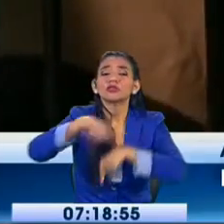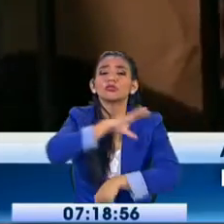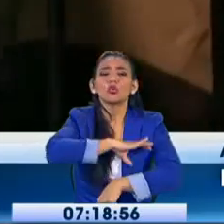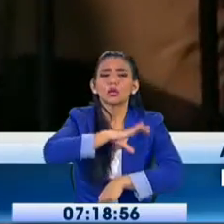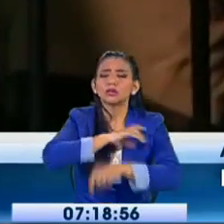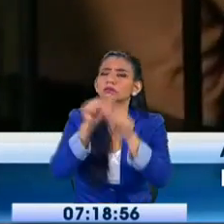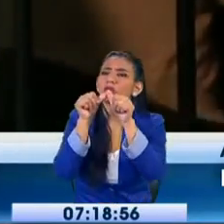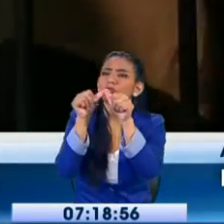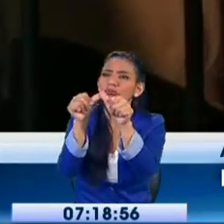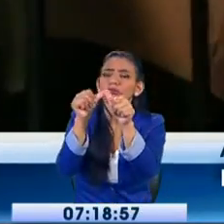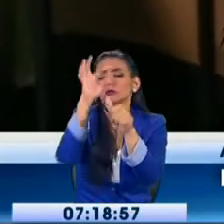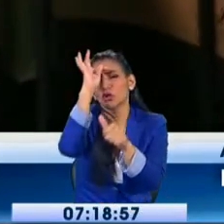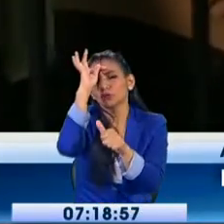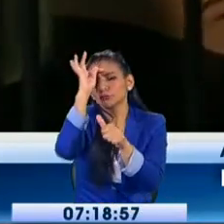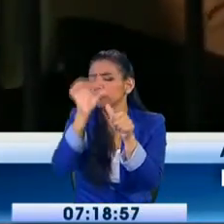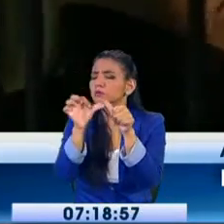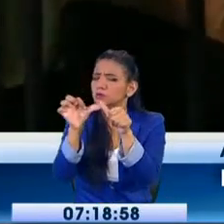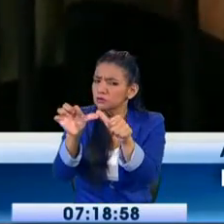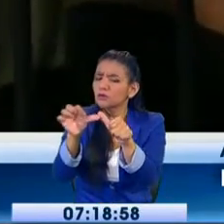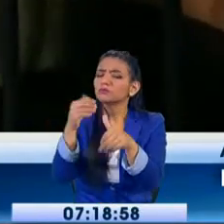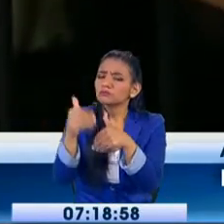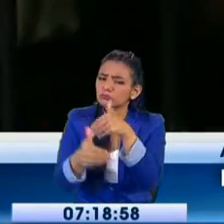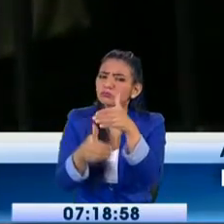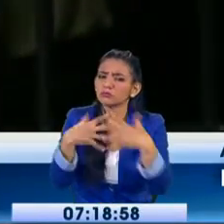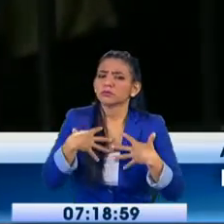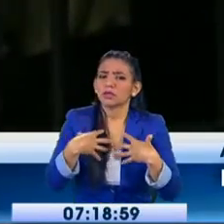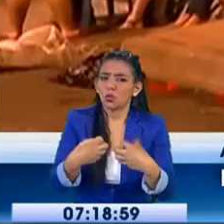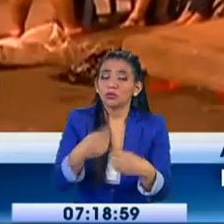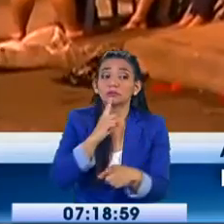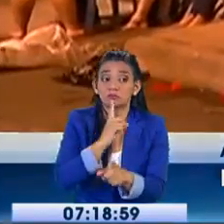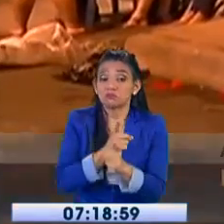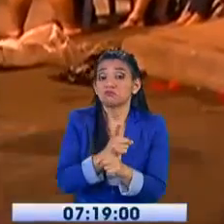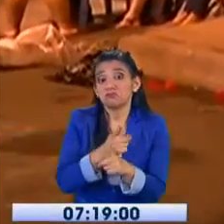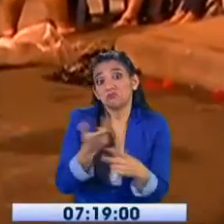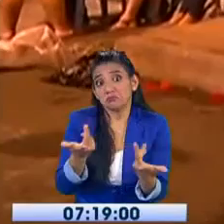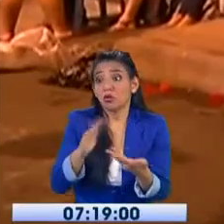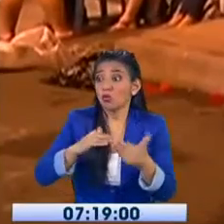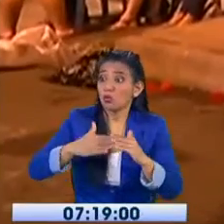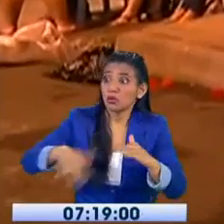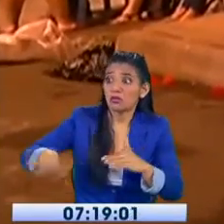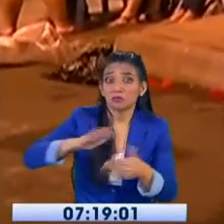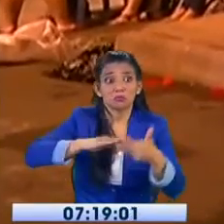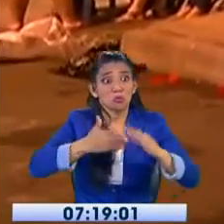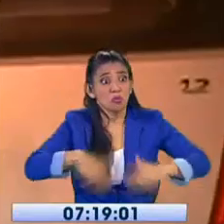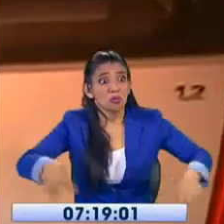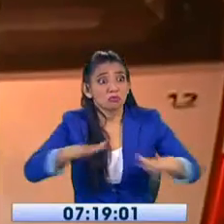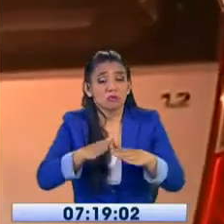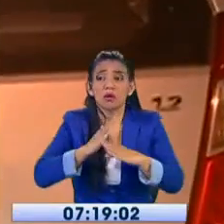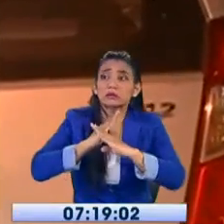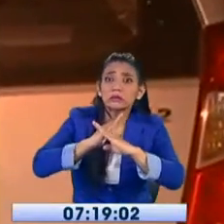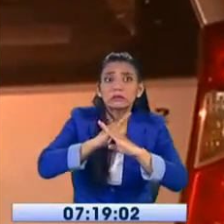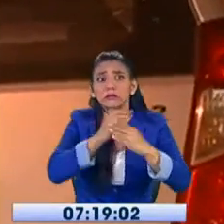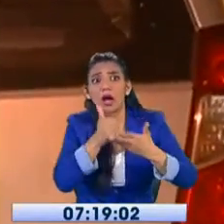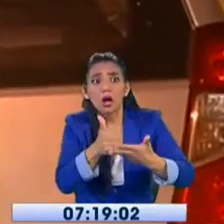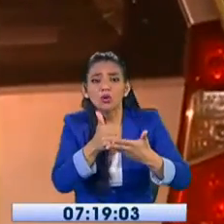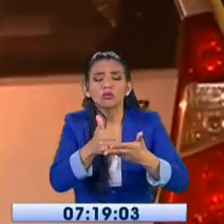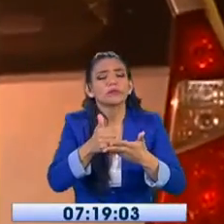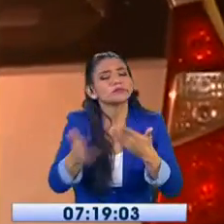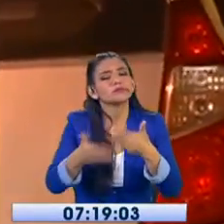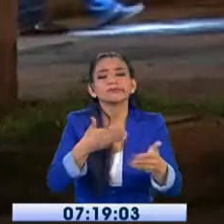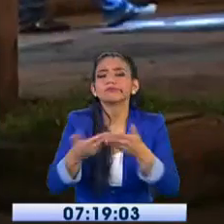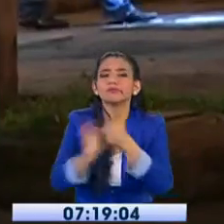recupera al interior de una casa de salud. Se conoció que pese a la reacción de la comunidad, igual se sustrajeron su medio